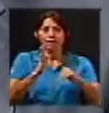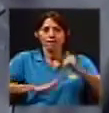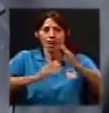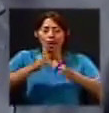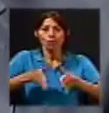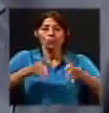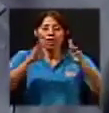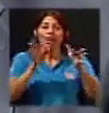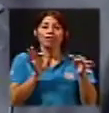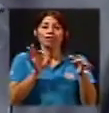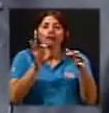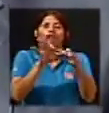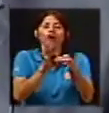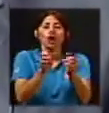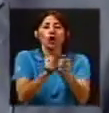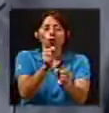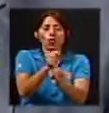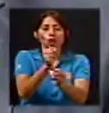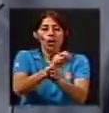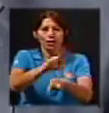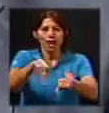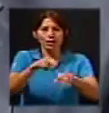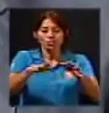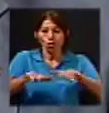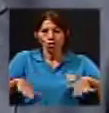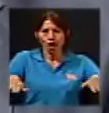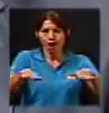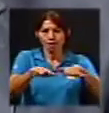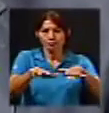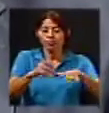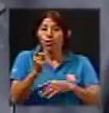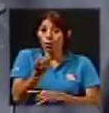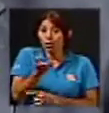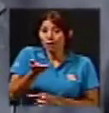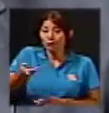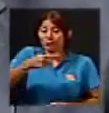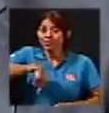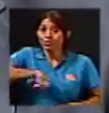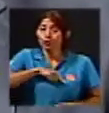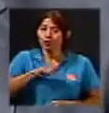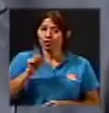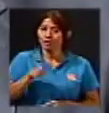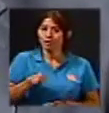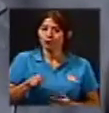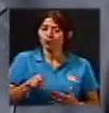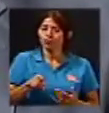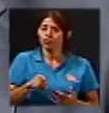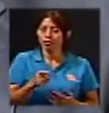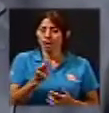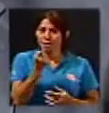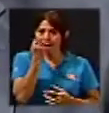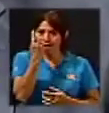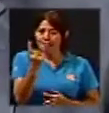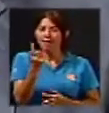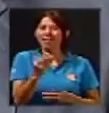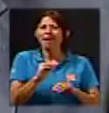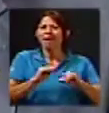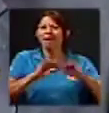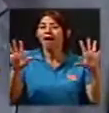el quehacer nacional. Y me parece que una de las cosas que sí tenemos que dejar muy claro como universidad